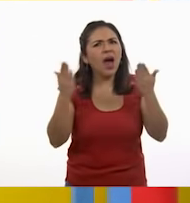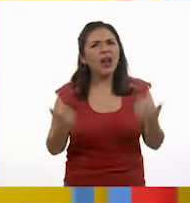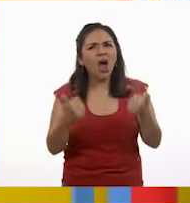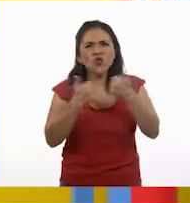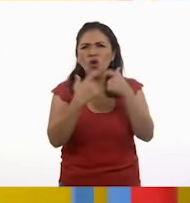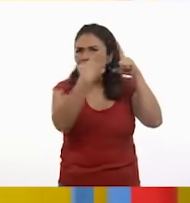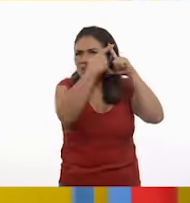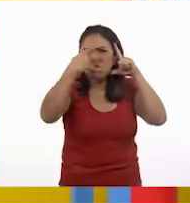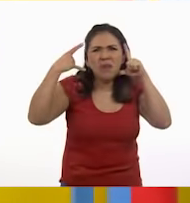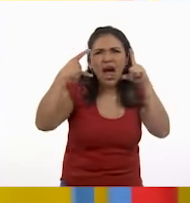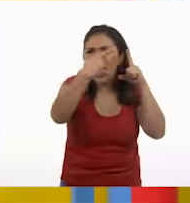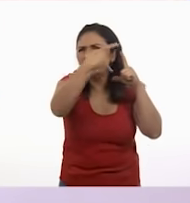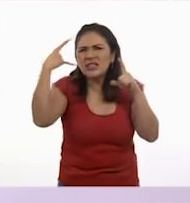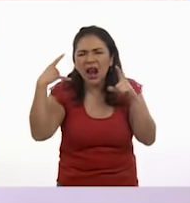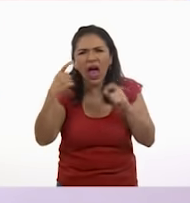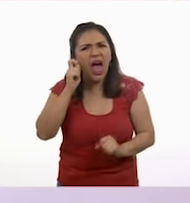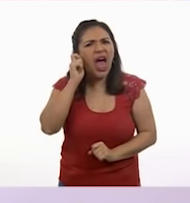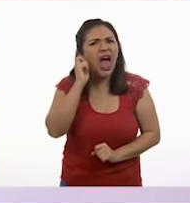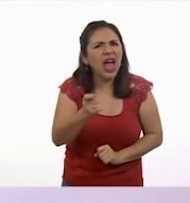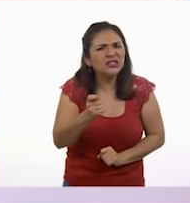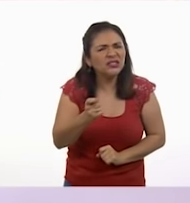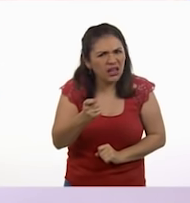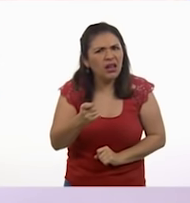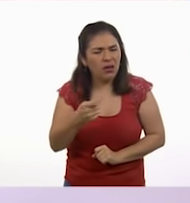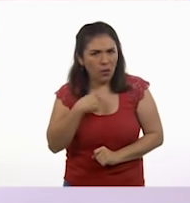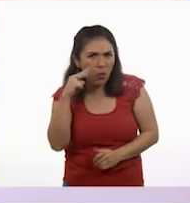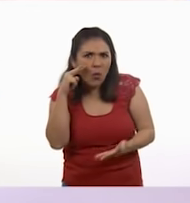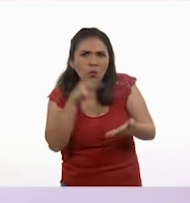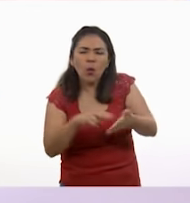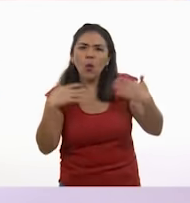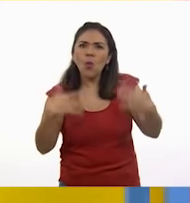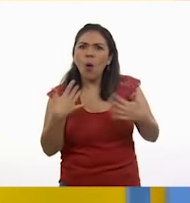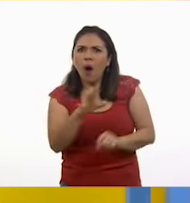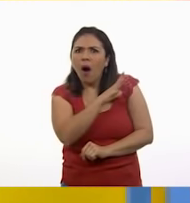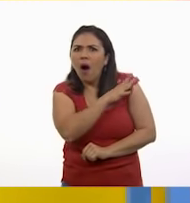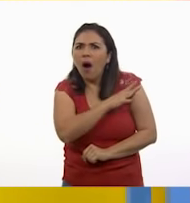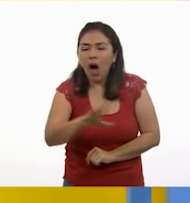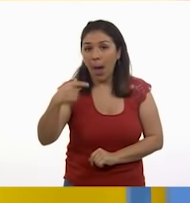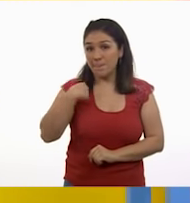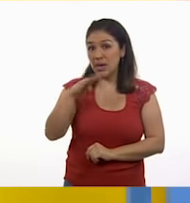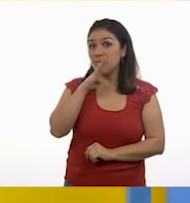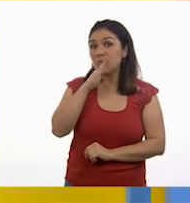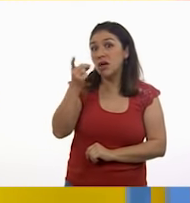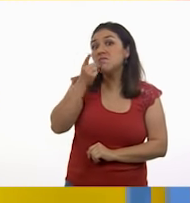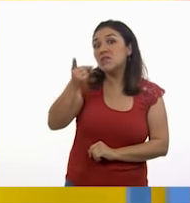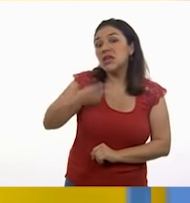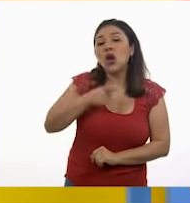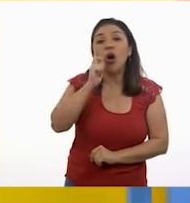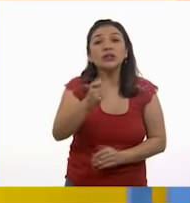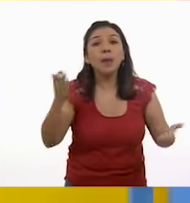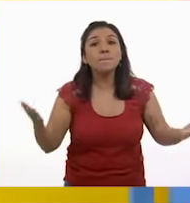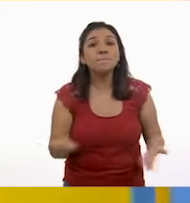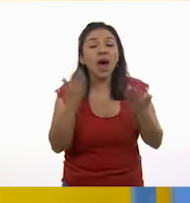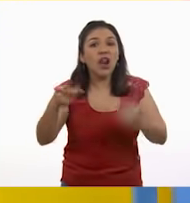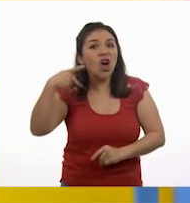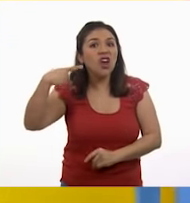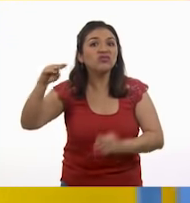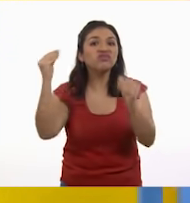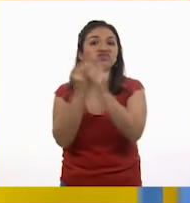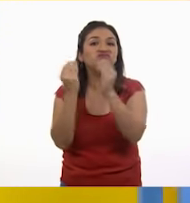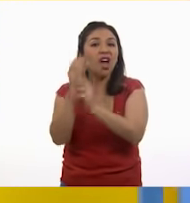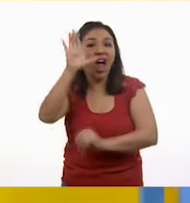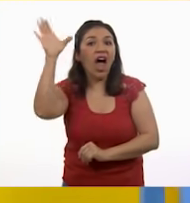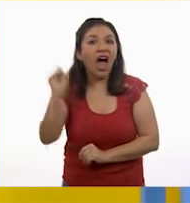máscaras y eran muy impresionantes mi mamá me dijo que era una danza africana